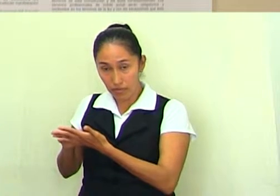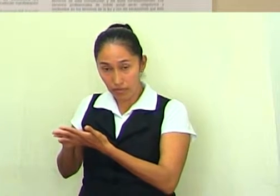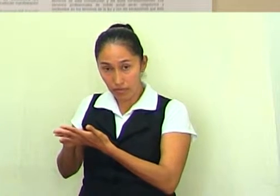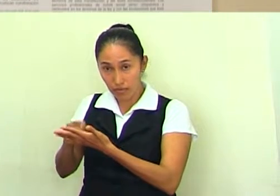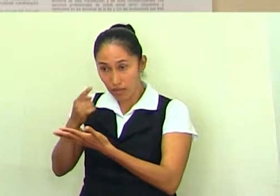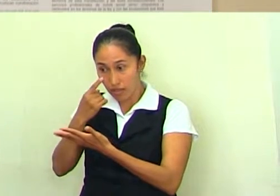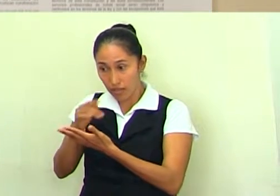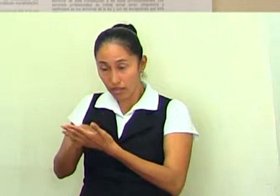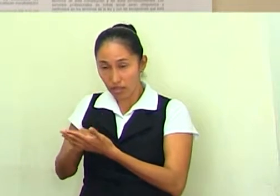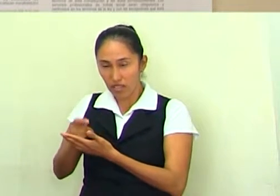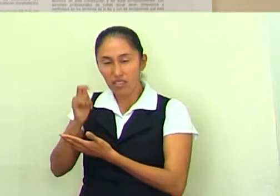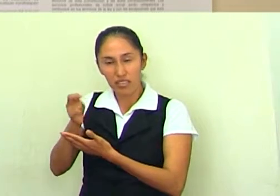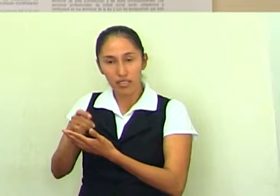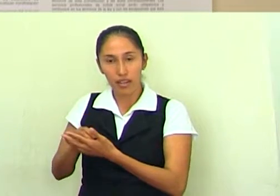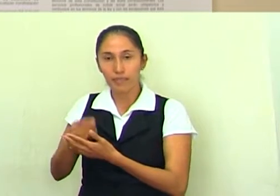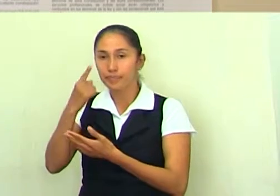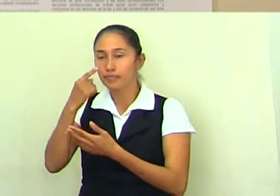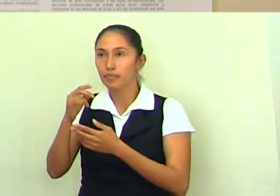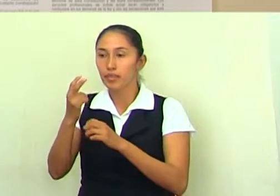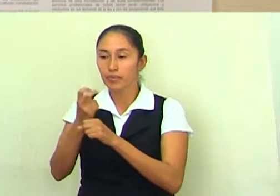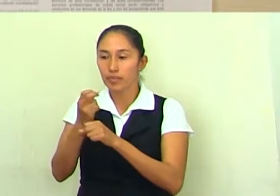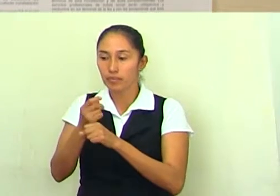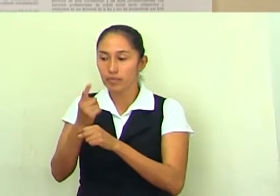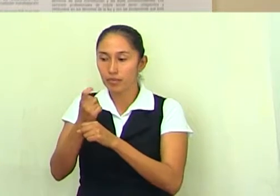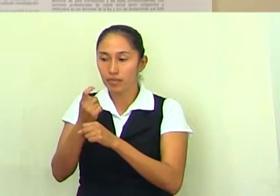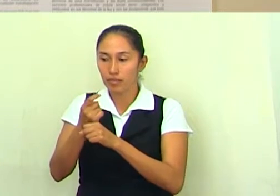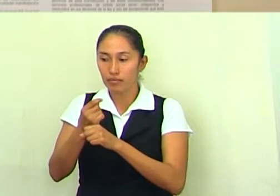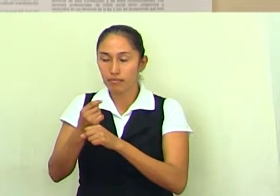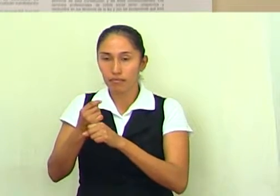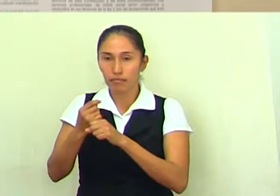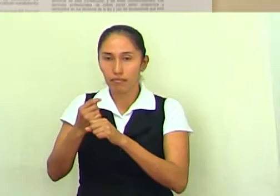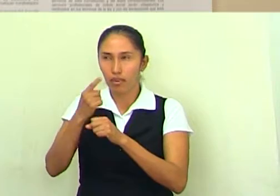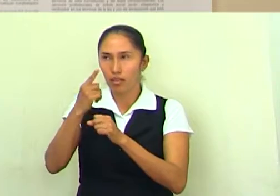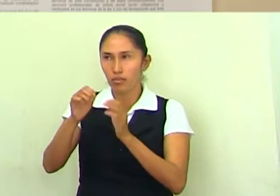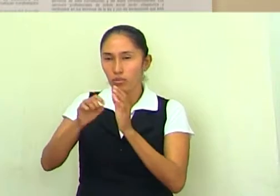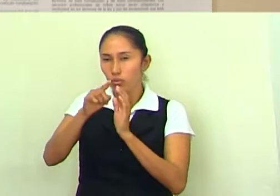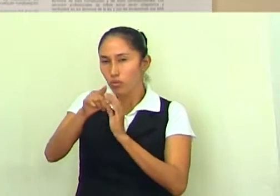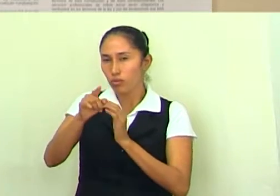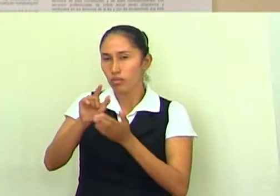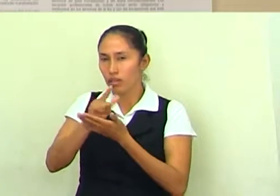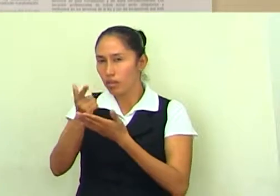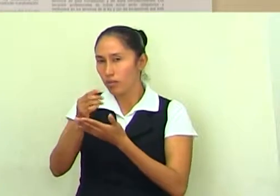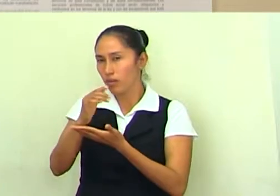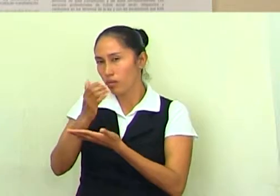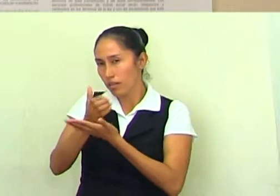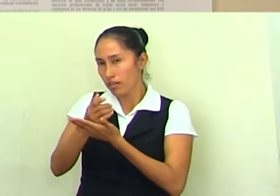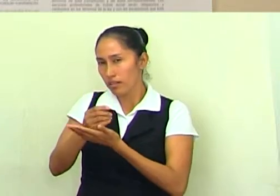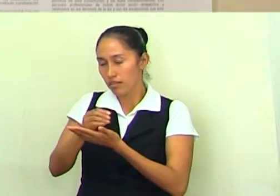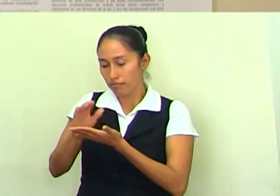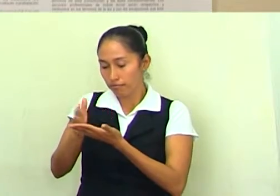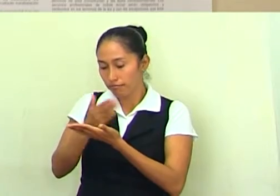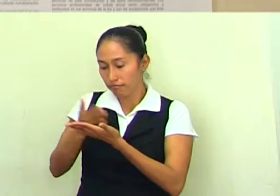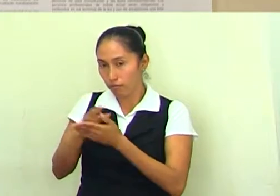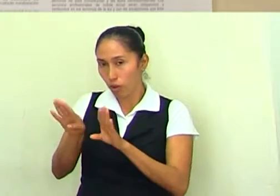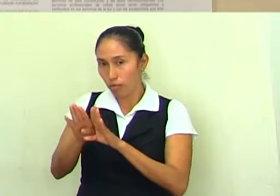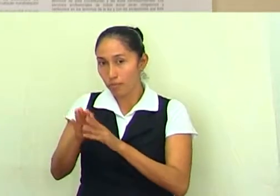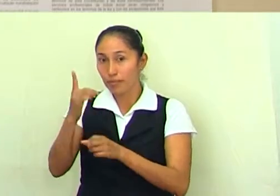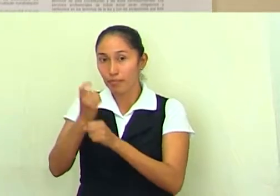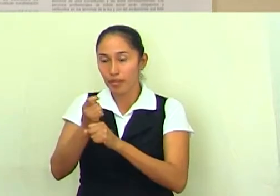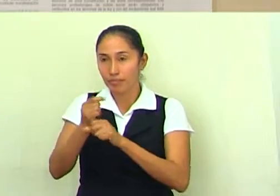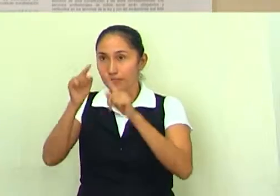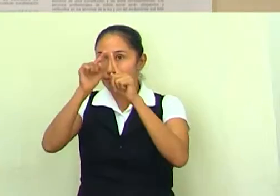índice, bueno, desde el título, sale el índice, cómo está organizado, bueno, pues también la Constitución tiene una estructura,